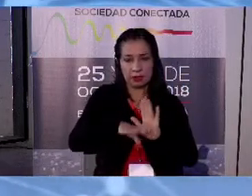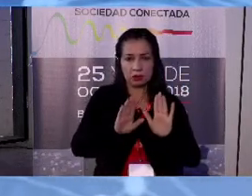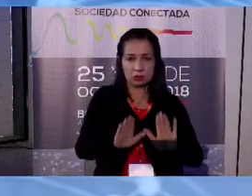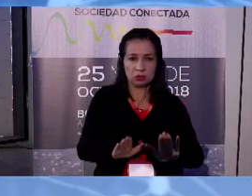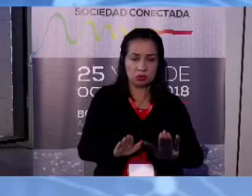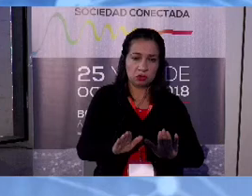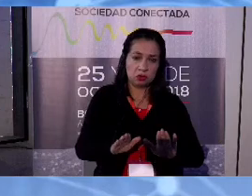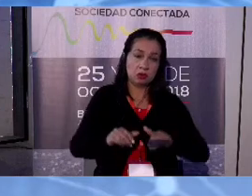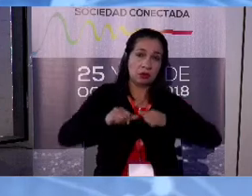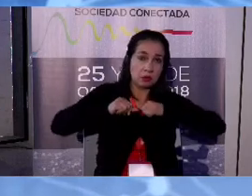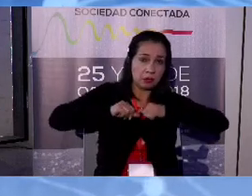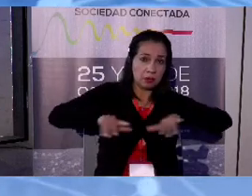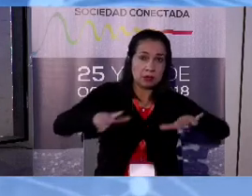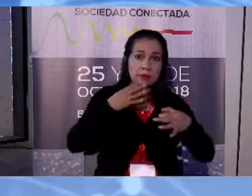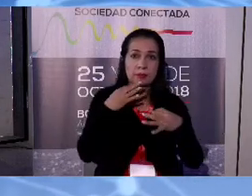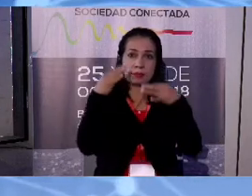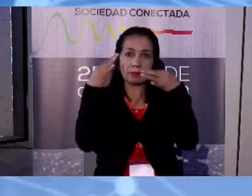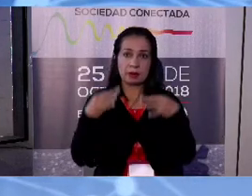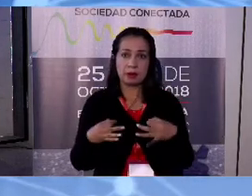despliegue real